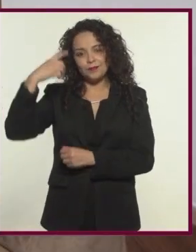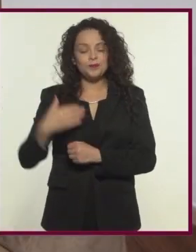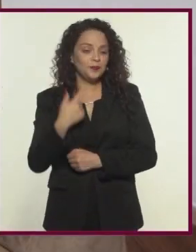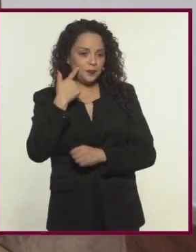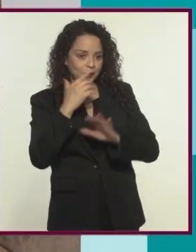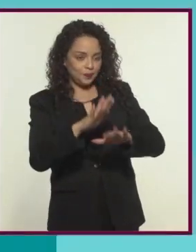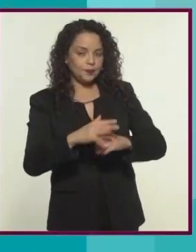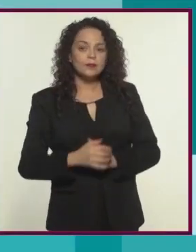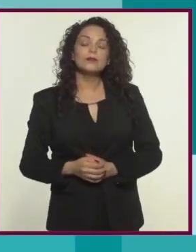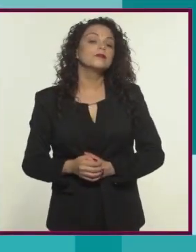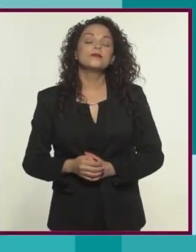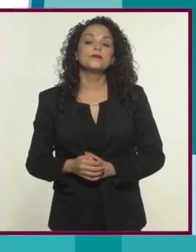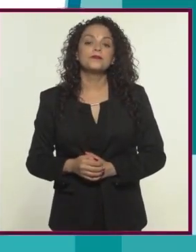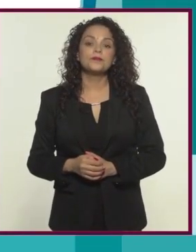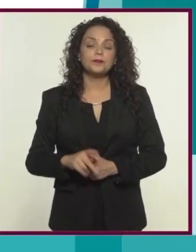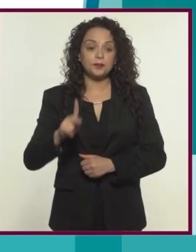Mira,